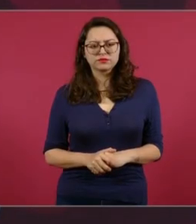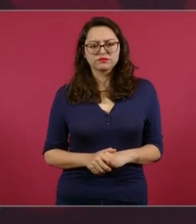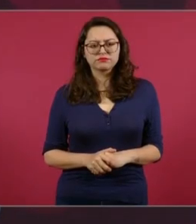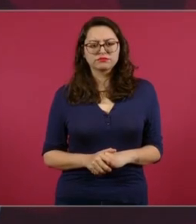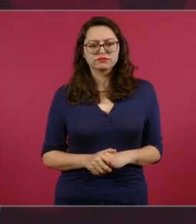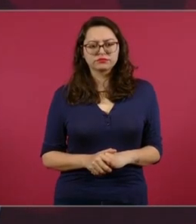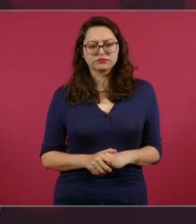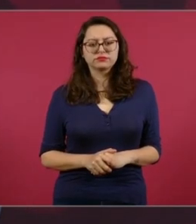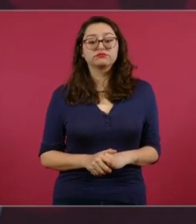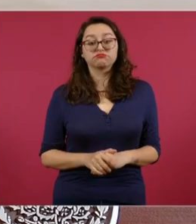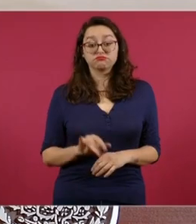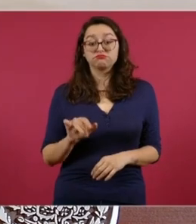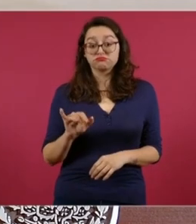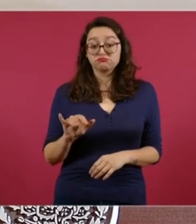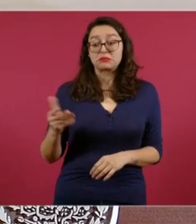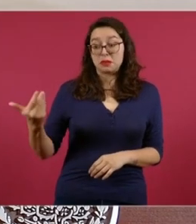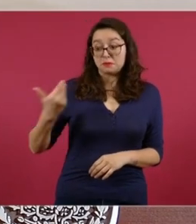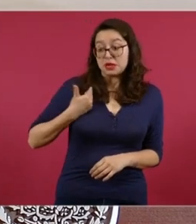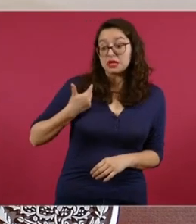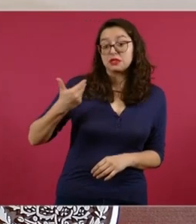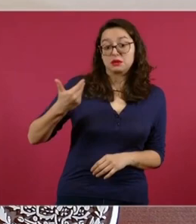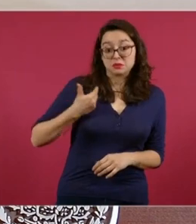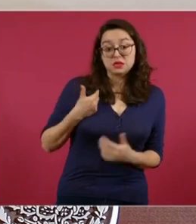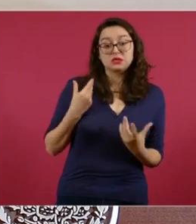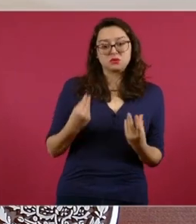demandando mucho,